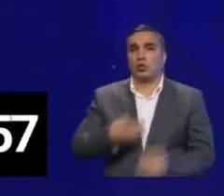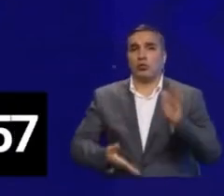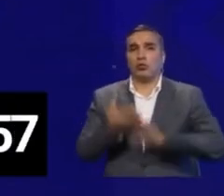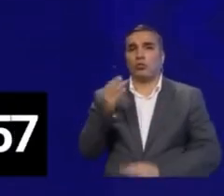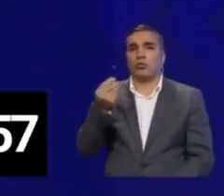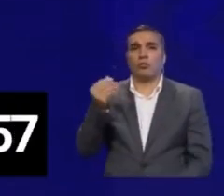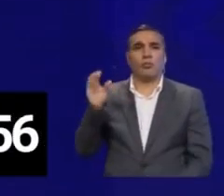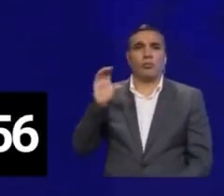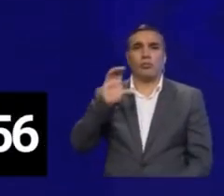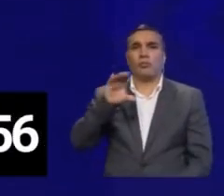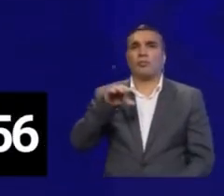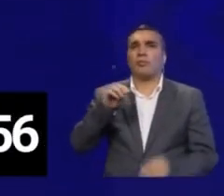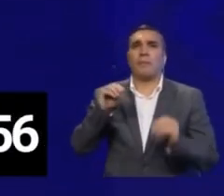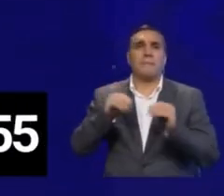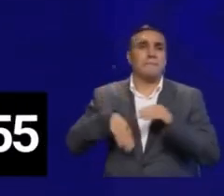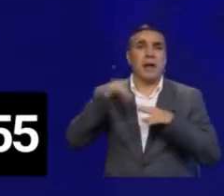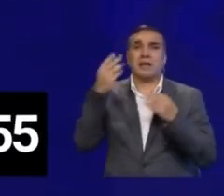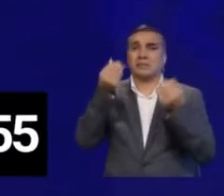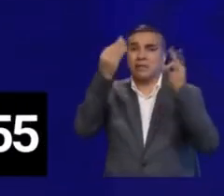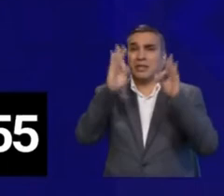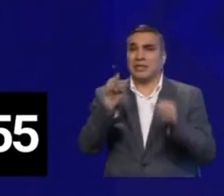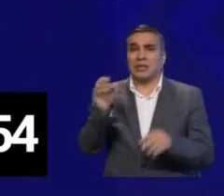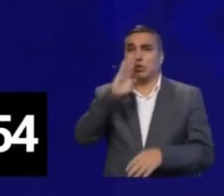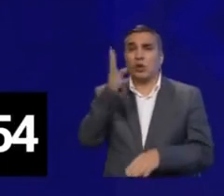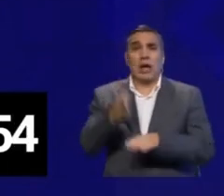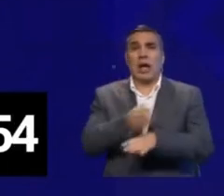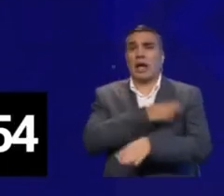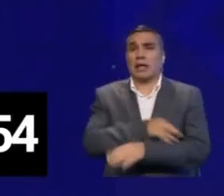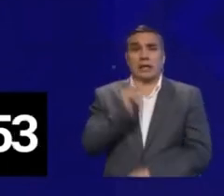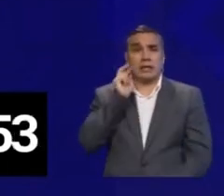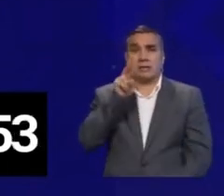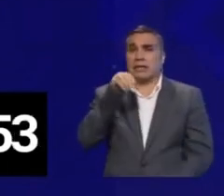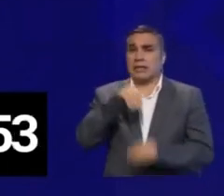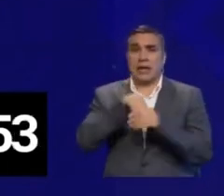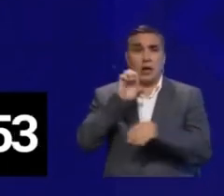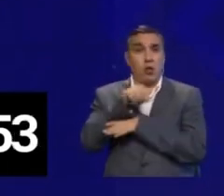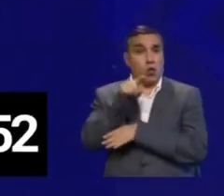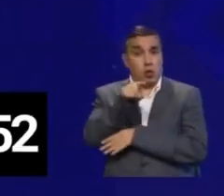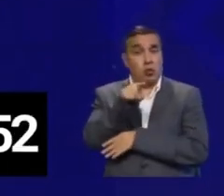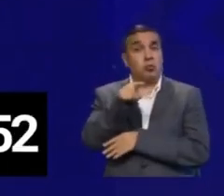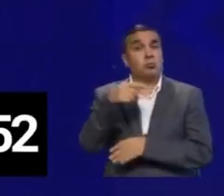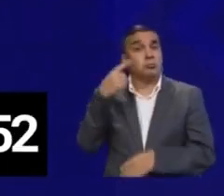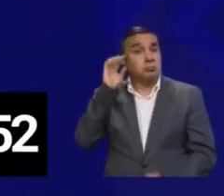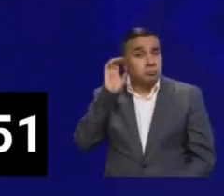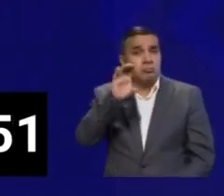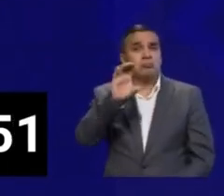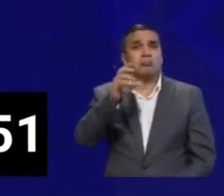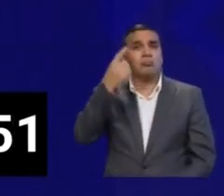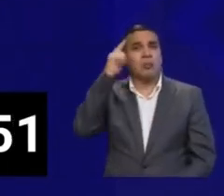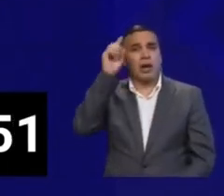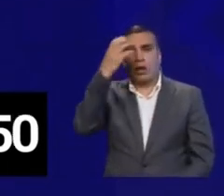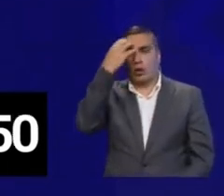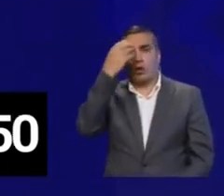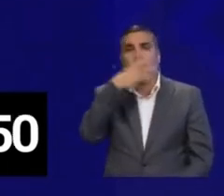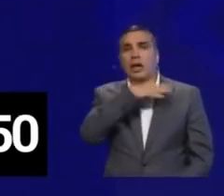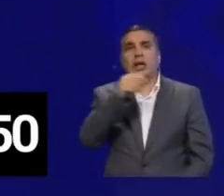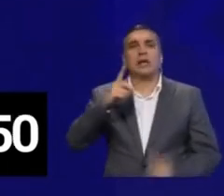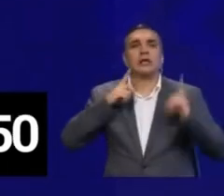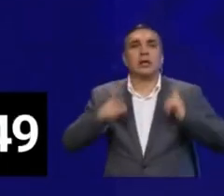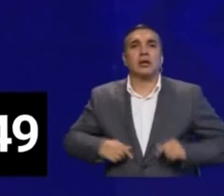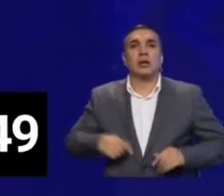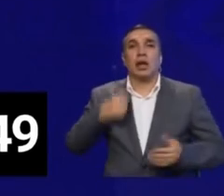destinar los mayores presupuestos jamás vistos en Ecuador para educación y salud. Si es que es